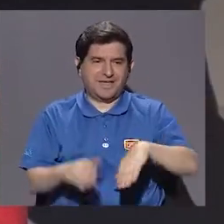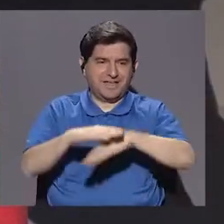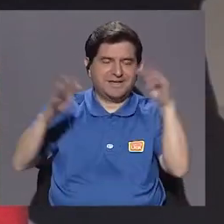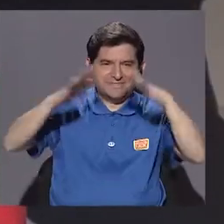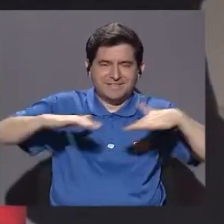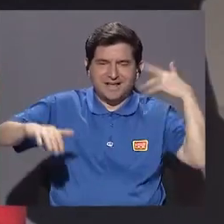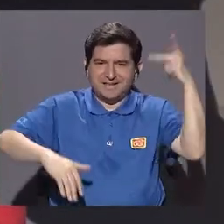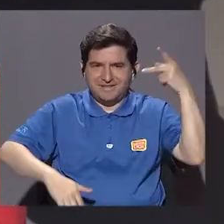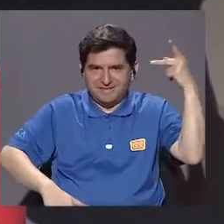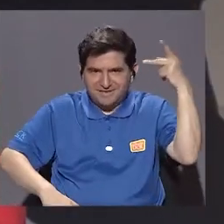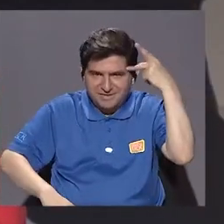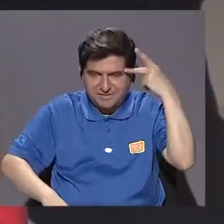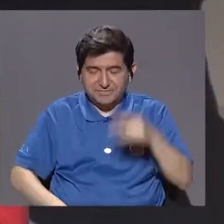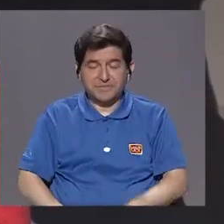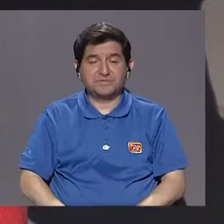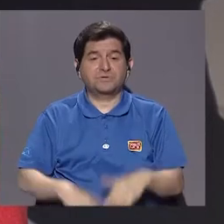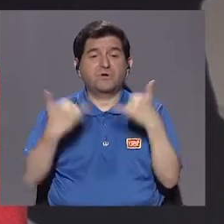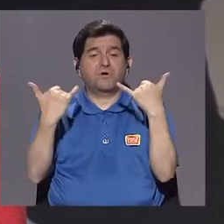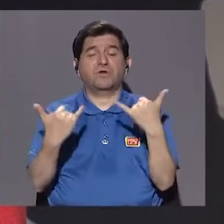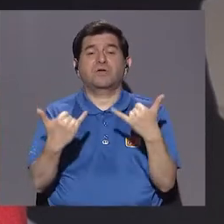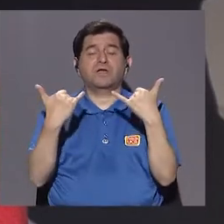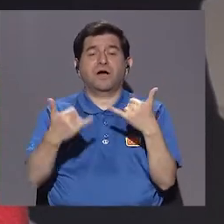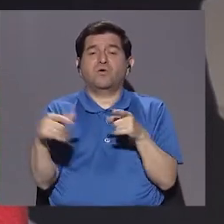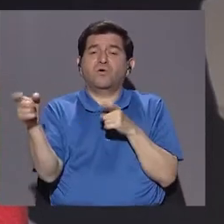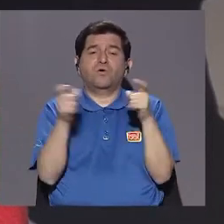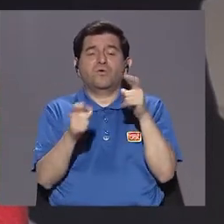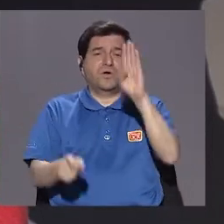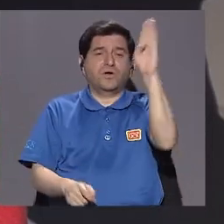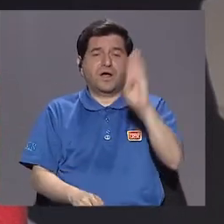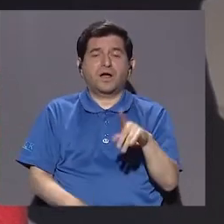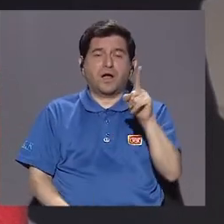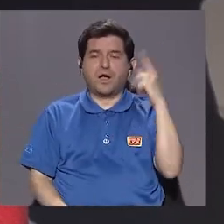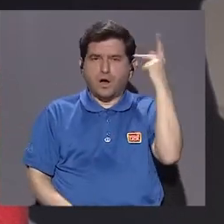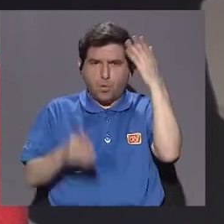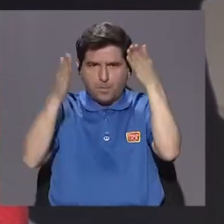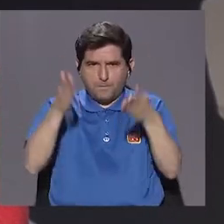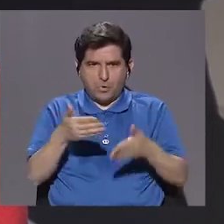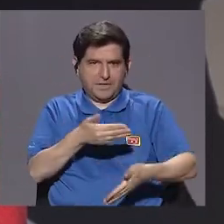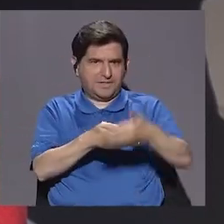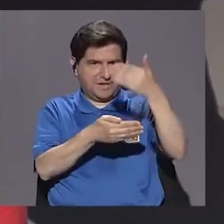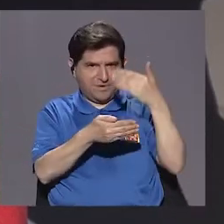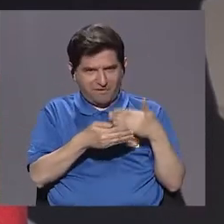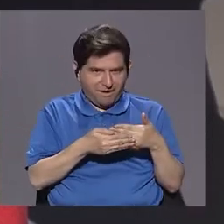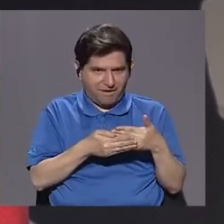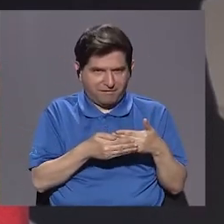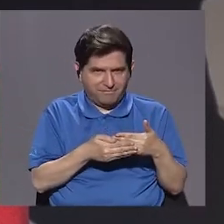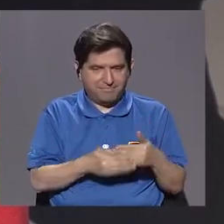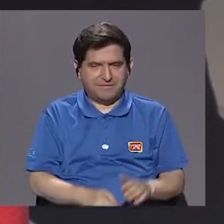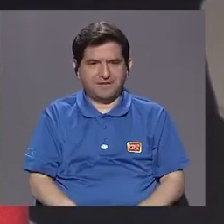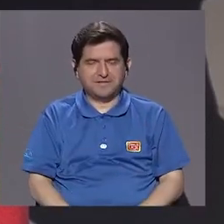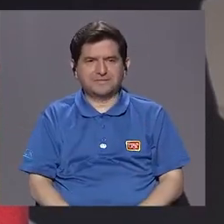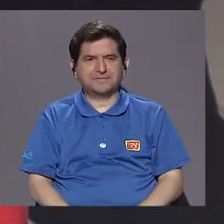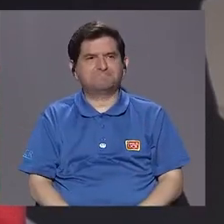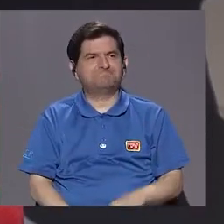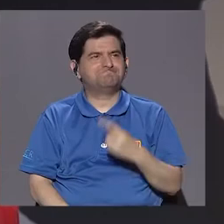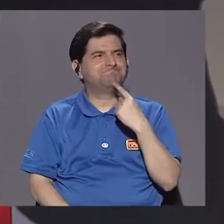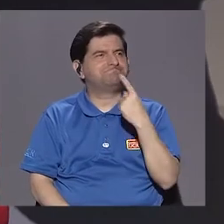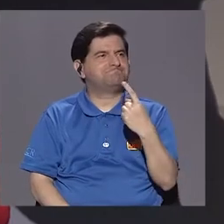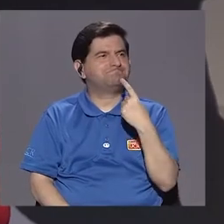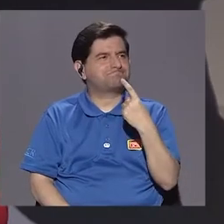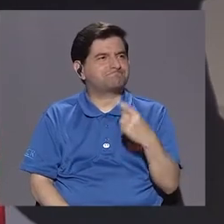escenario político y asume las riendas de brasil un político que era bastante digamos